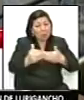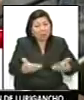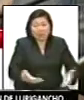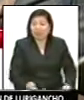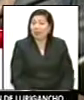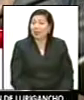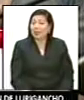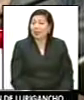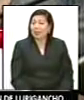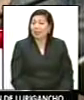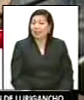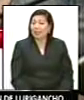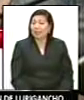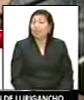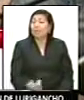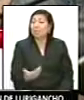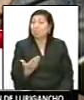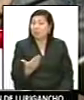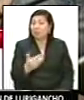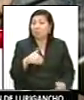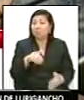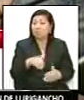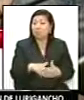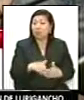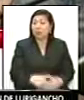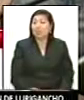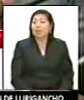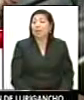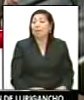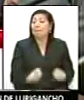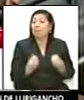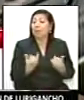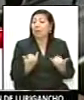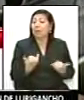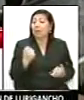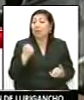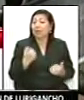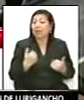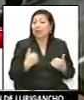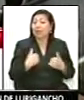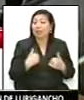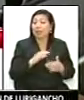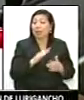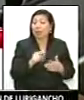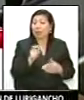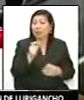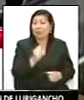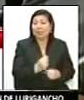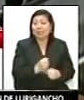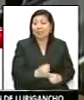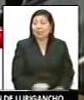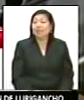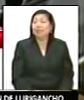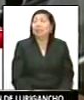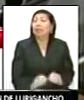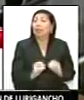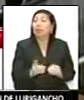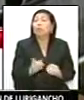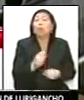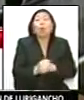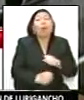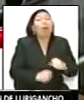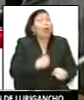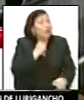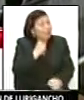Entonces, presidente, lo que pido es la votación porque este es un derecho que le corresponde a todo trabajador que ha dado sus años